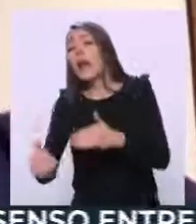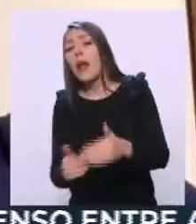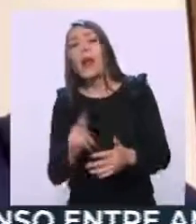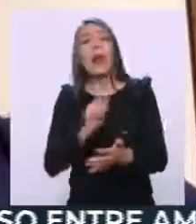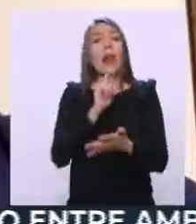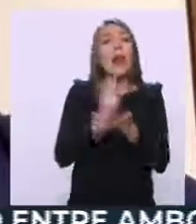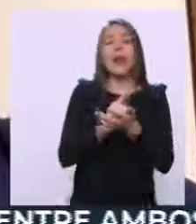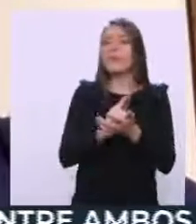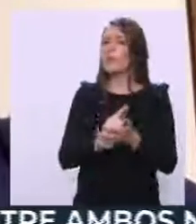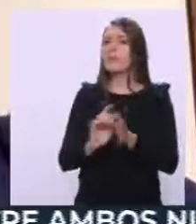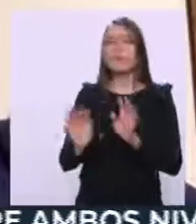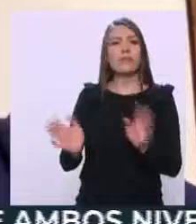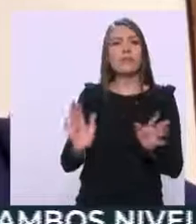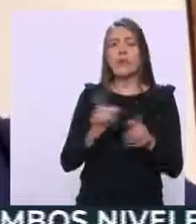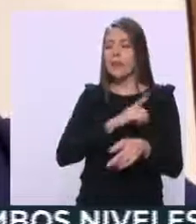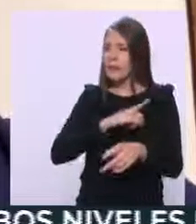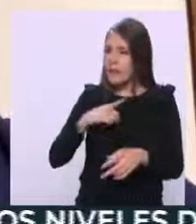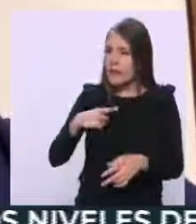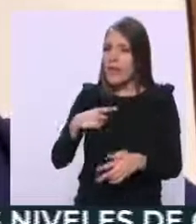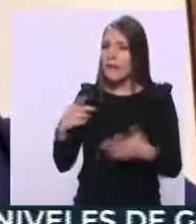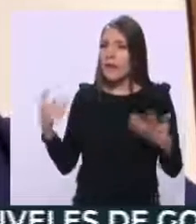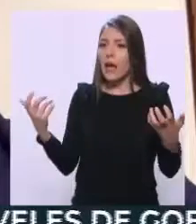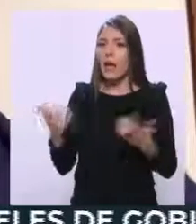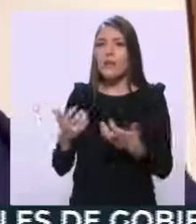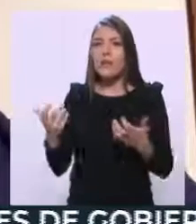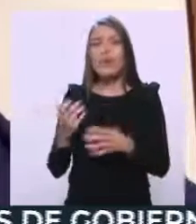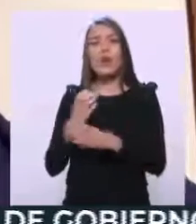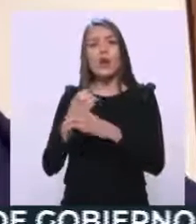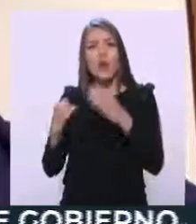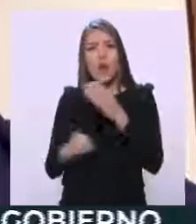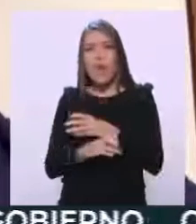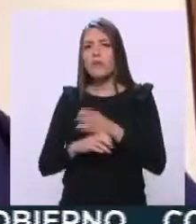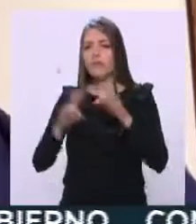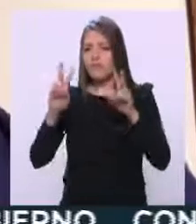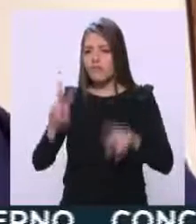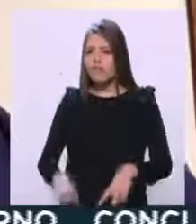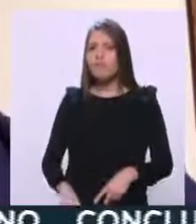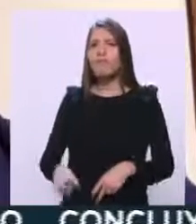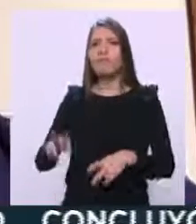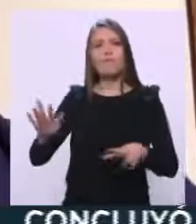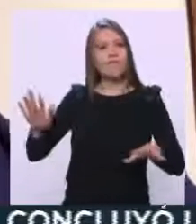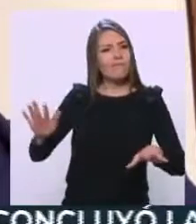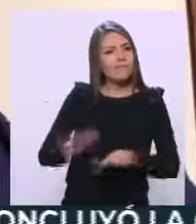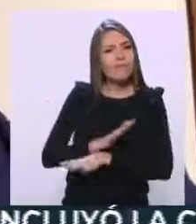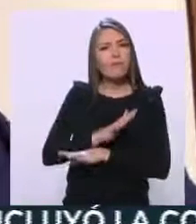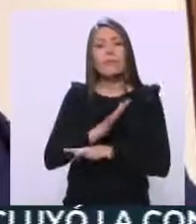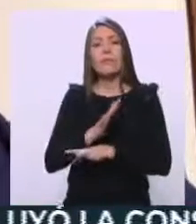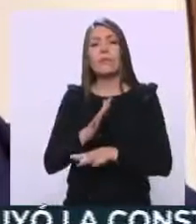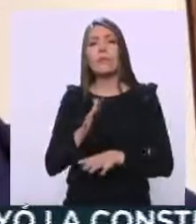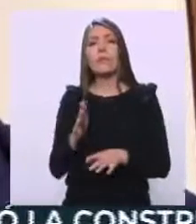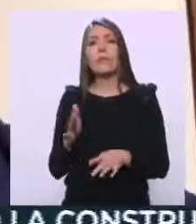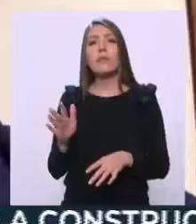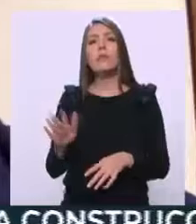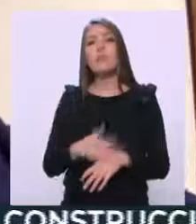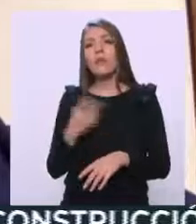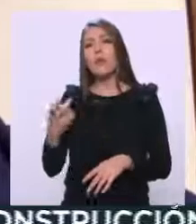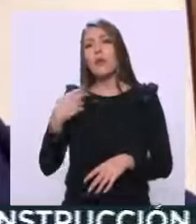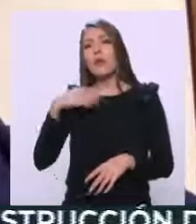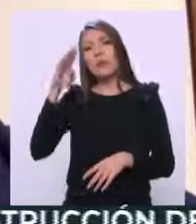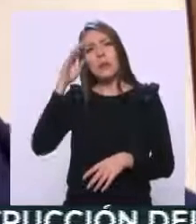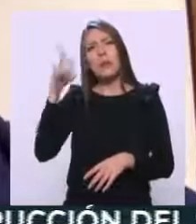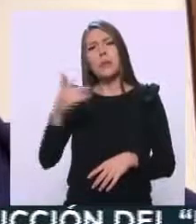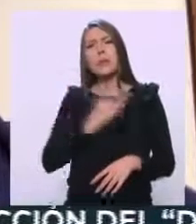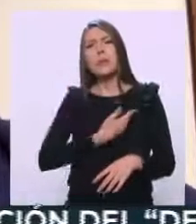fin. Tienen que hacerse cosas verdaderamente drásticas, y en ese sentido sí me parece que el presidente de la República